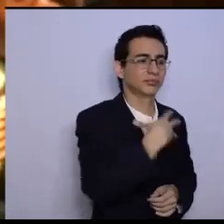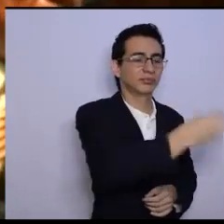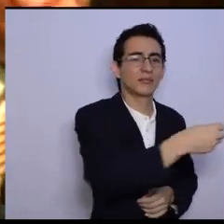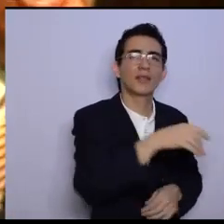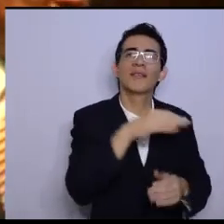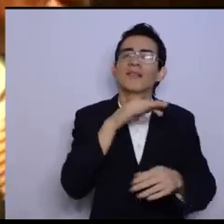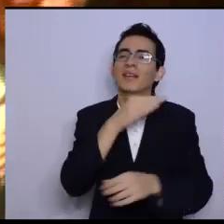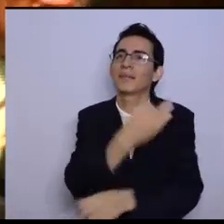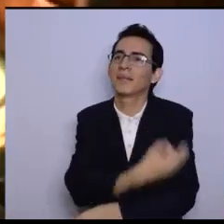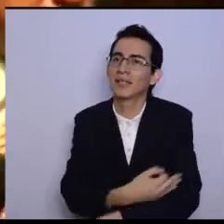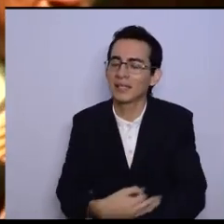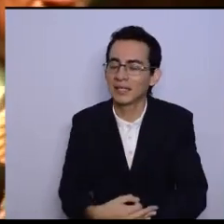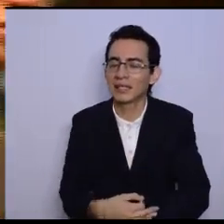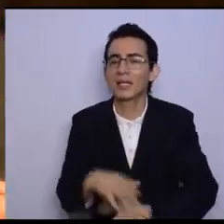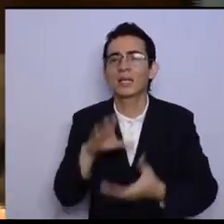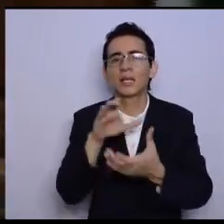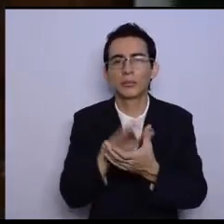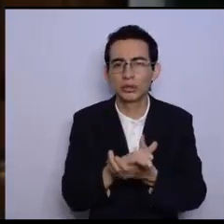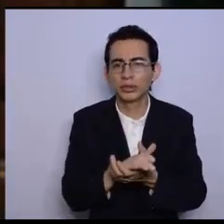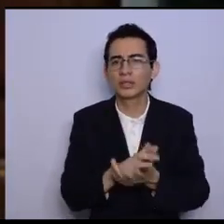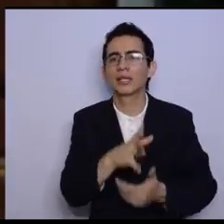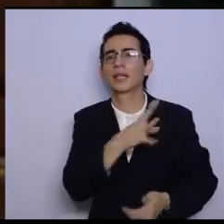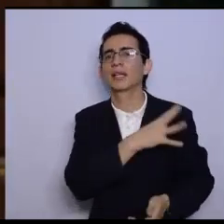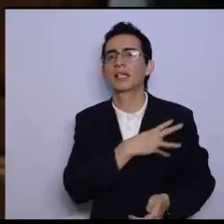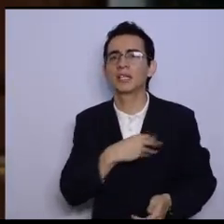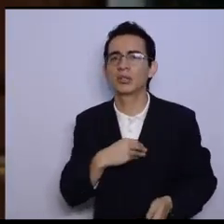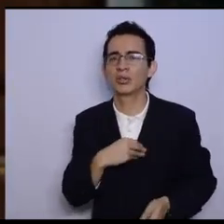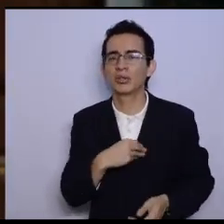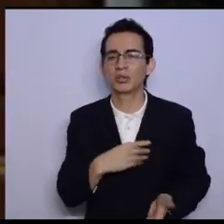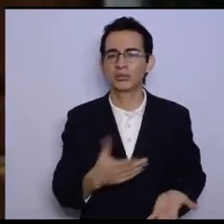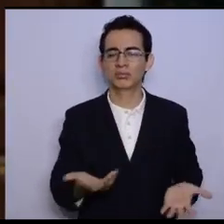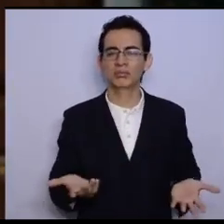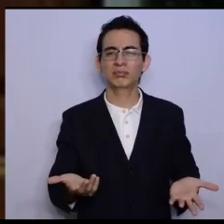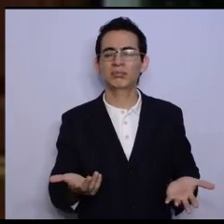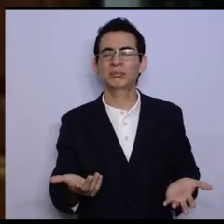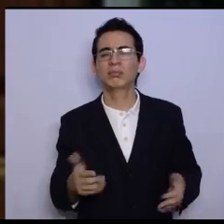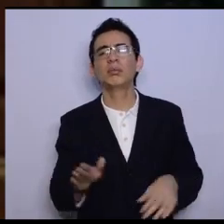tienen nuestros hijos de nuestra desobediencia?